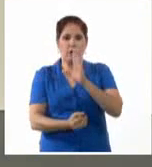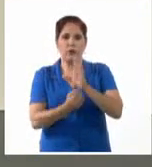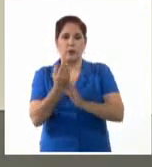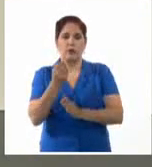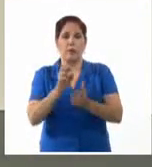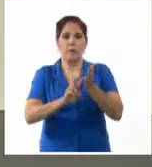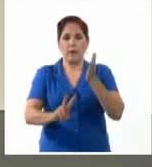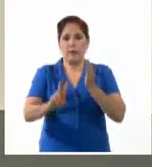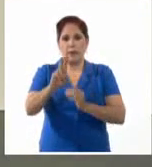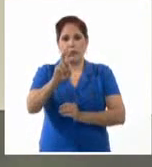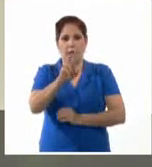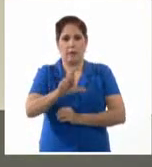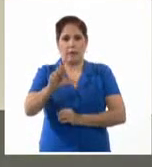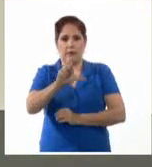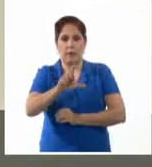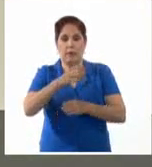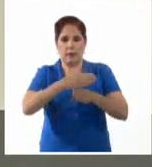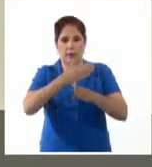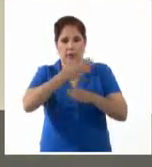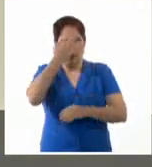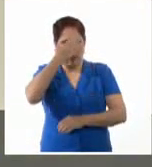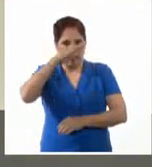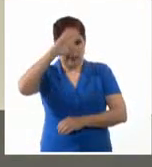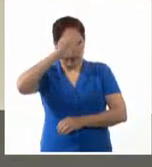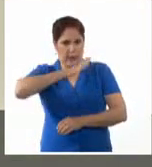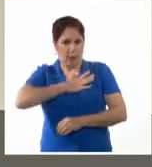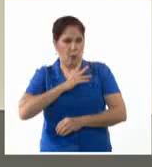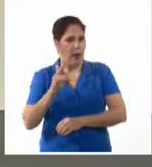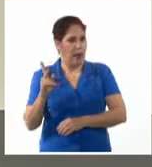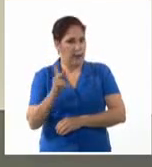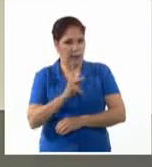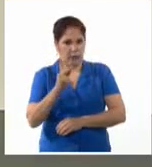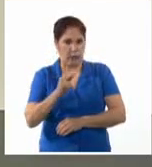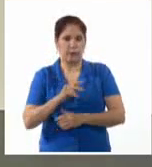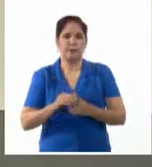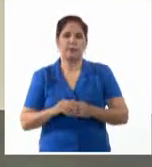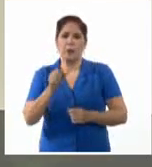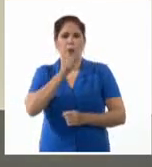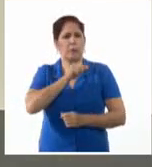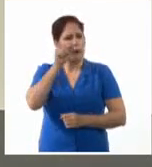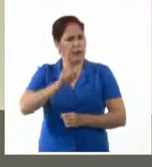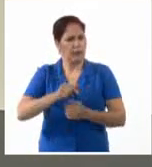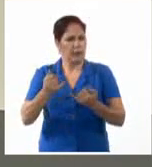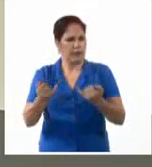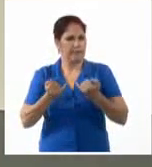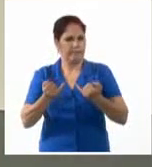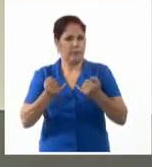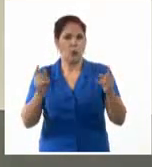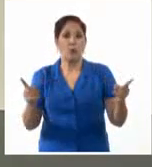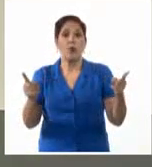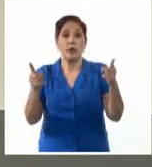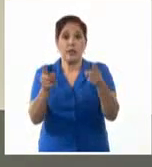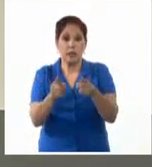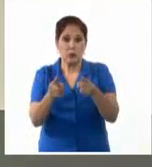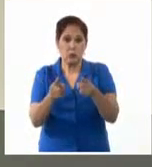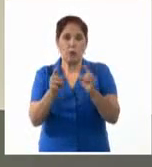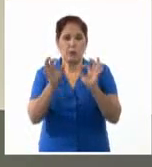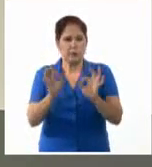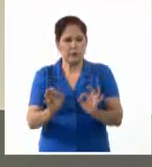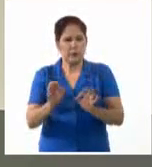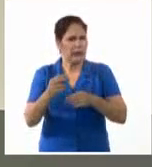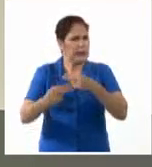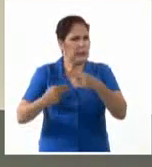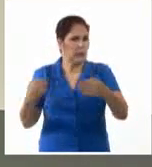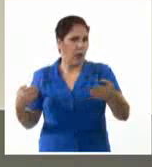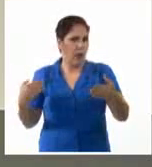de la Villa Santiaguera. El siguiente material de la periodista Karina Sotomayor nos propone un resumen de todo cuanto